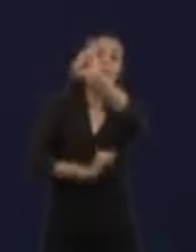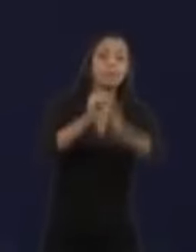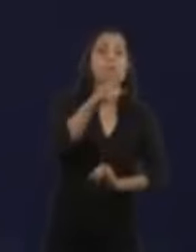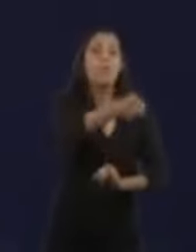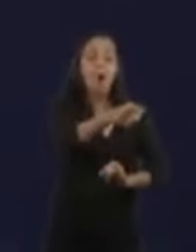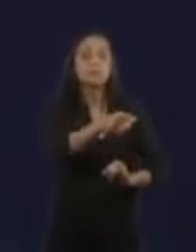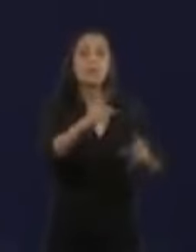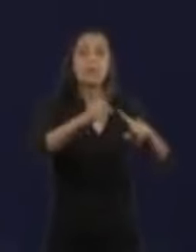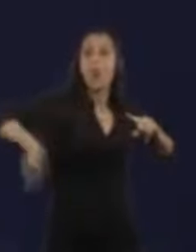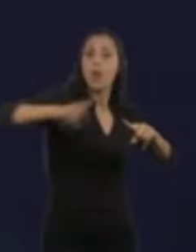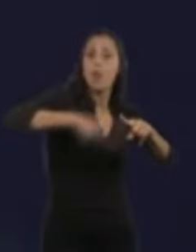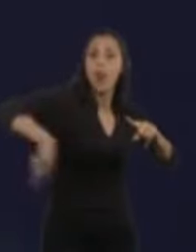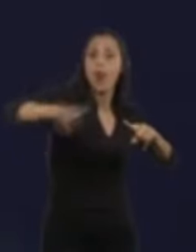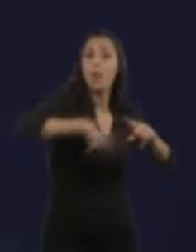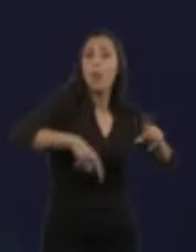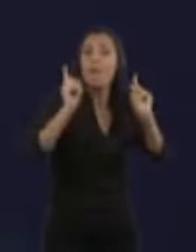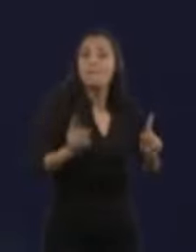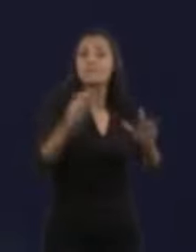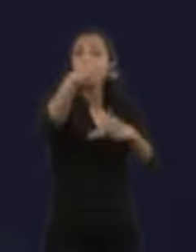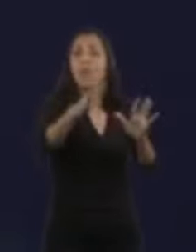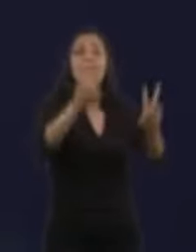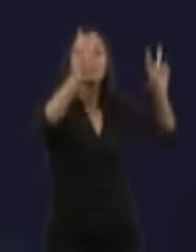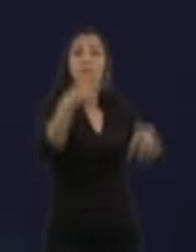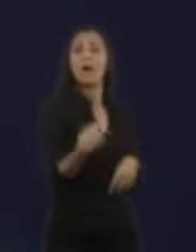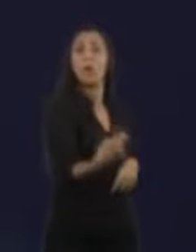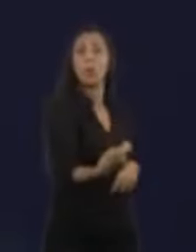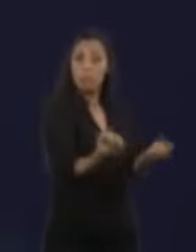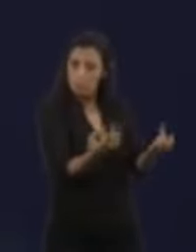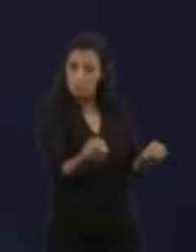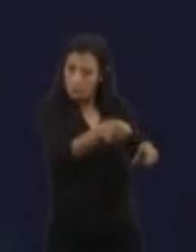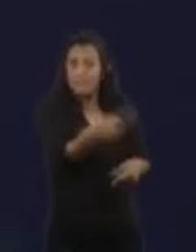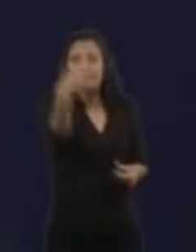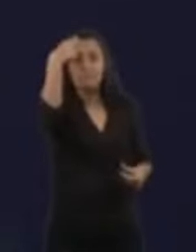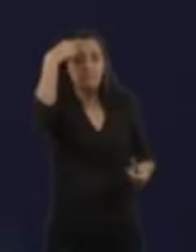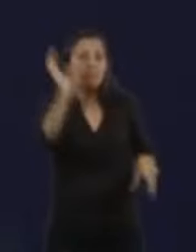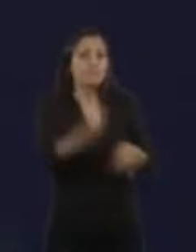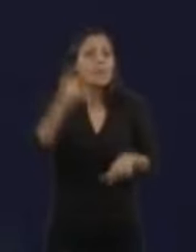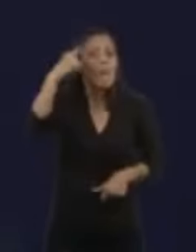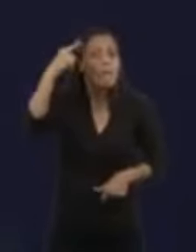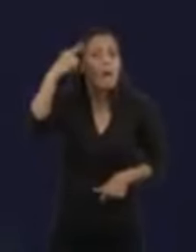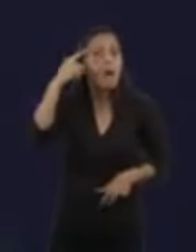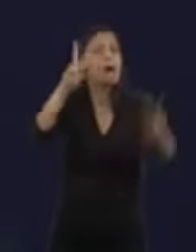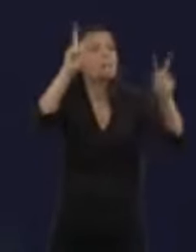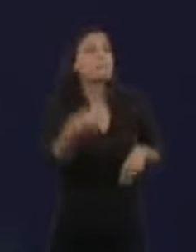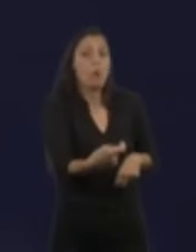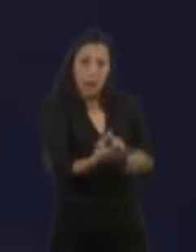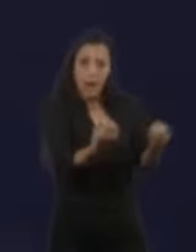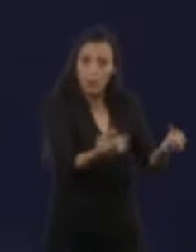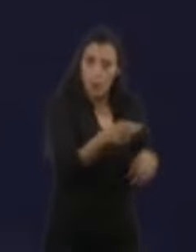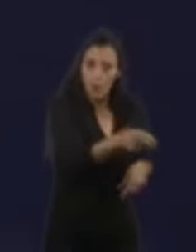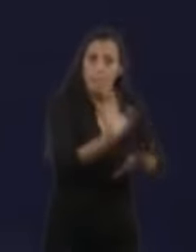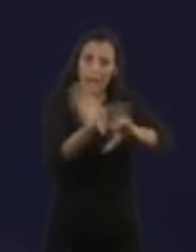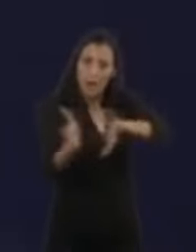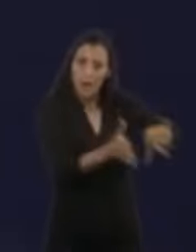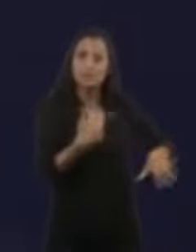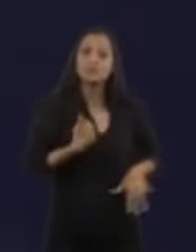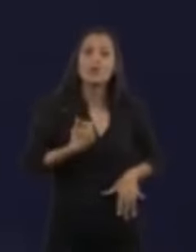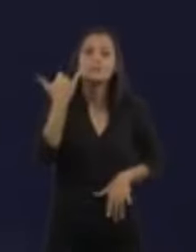recurrente con el tema de los jubilados y que está muy bien porque cada uno es recurrente con los temas que se le ocurre y que se sienta mejor y más cómodo